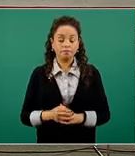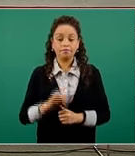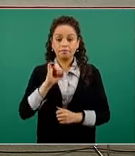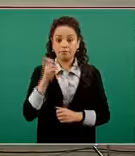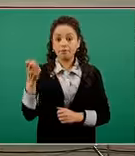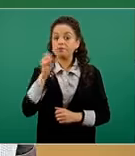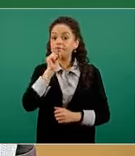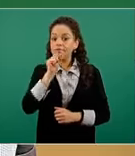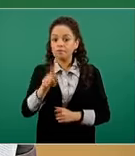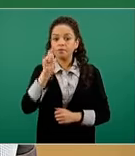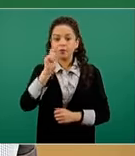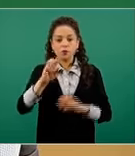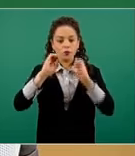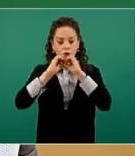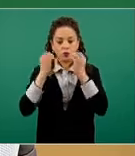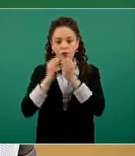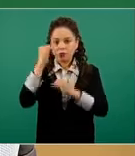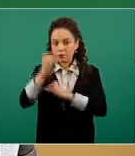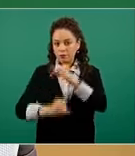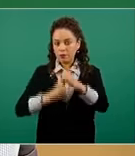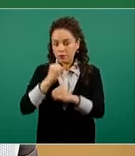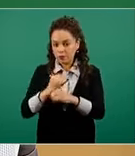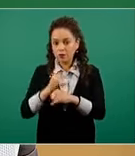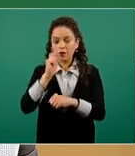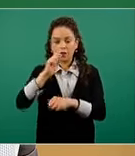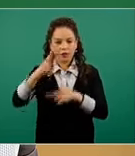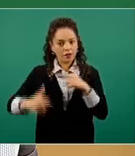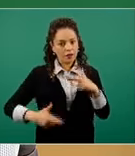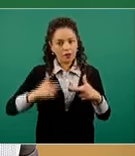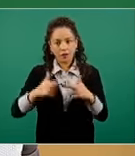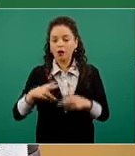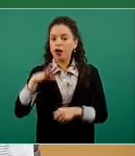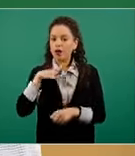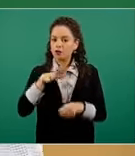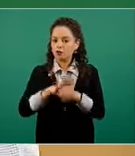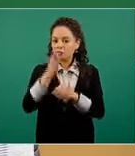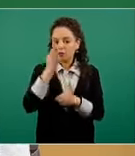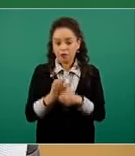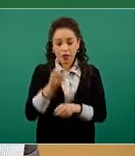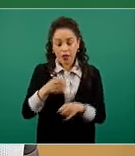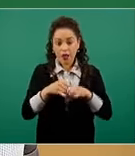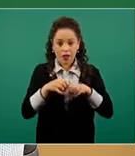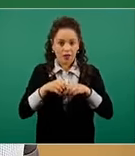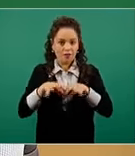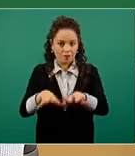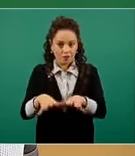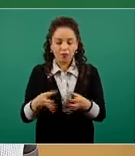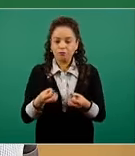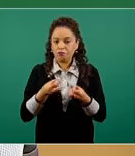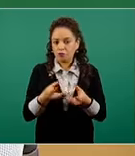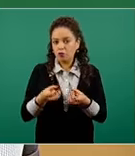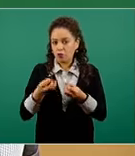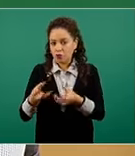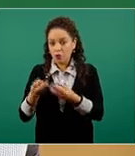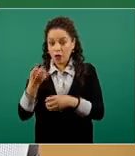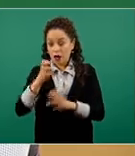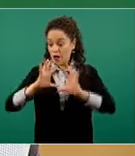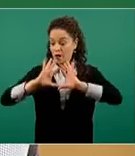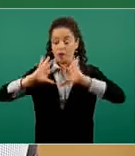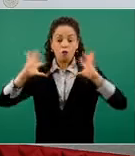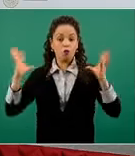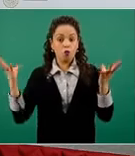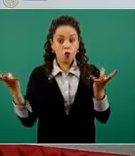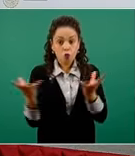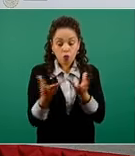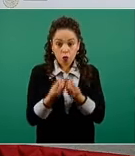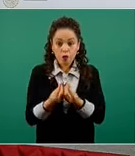internacional regional que también contribuye con este tipo de información. Pues bueno, la integración de toda esta información es la que